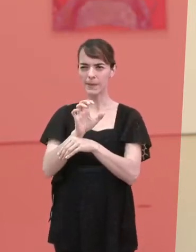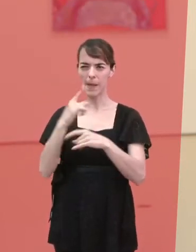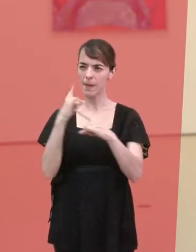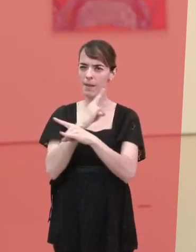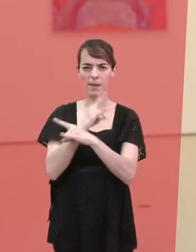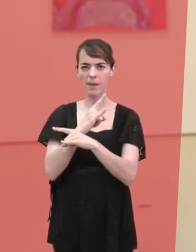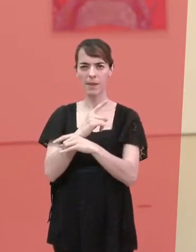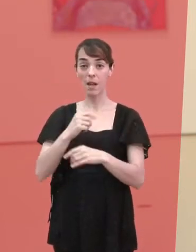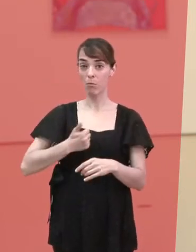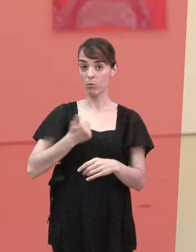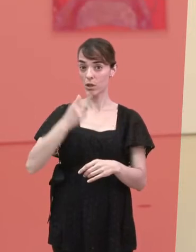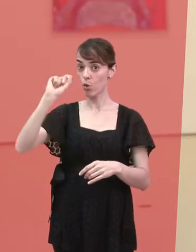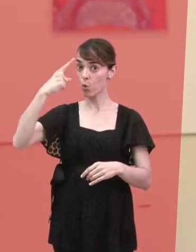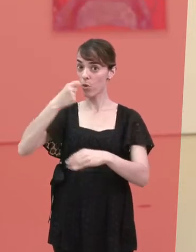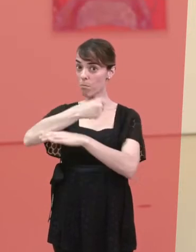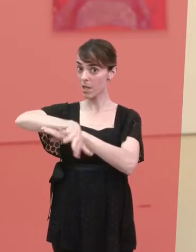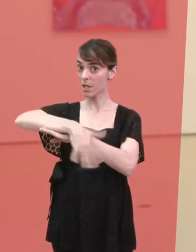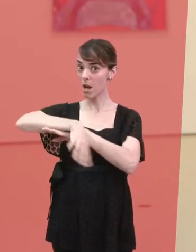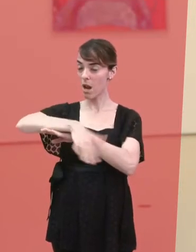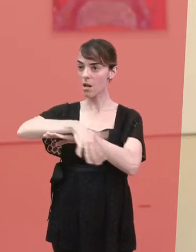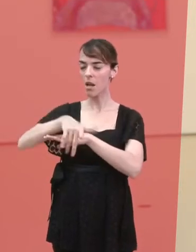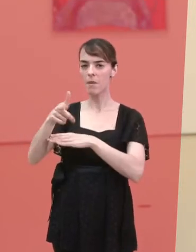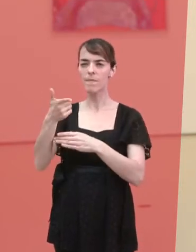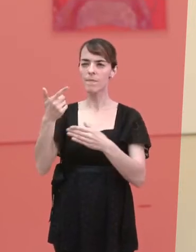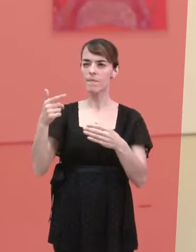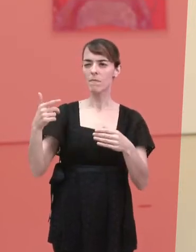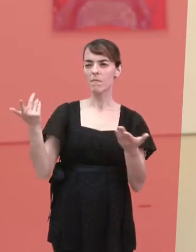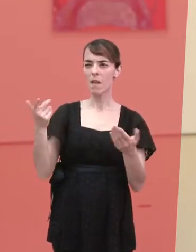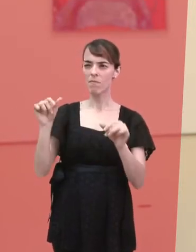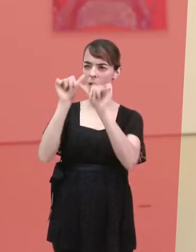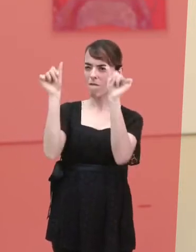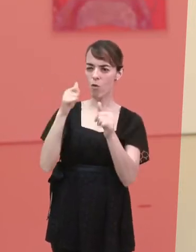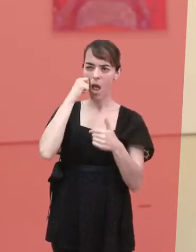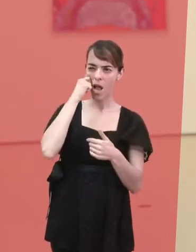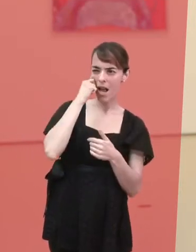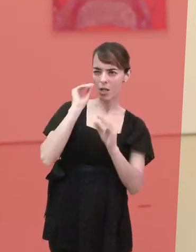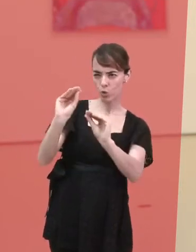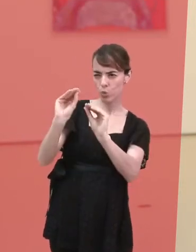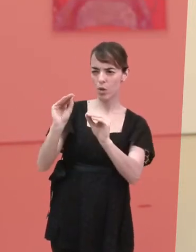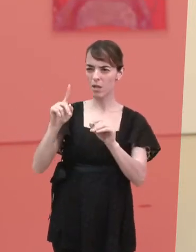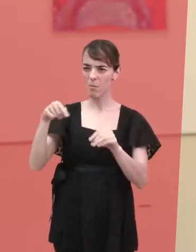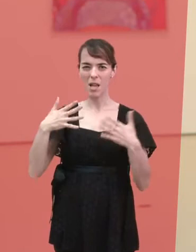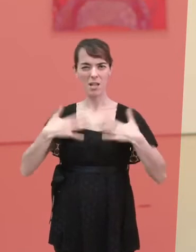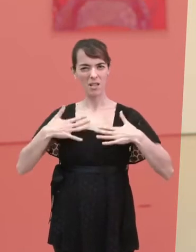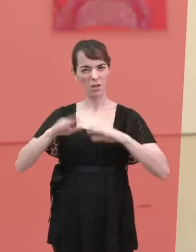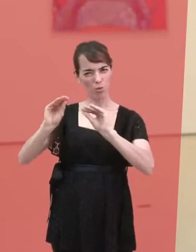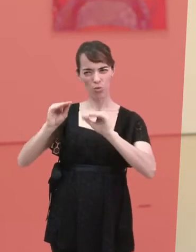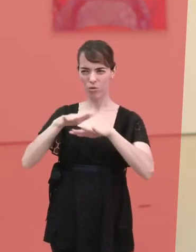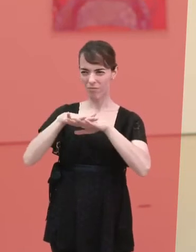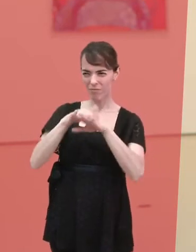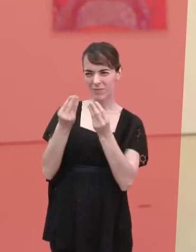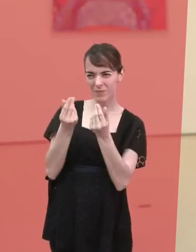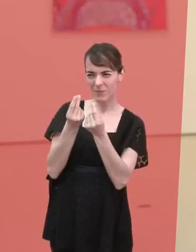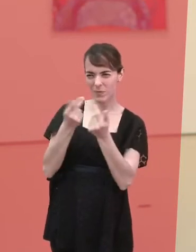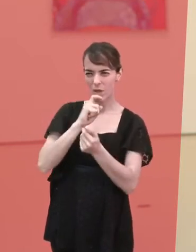aprovechándome de la luz mediterránea, pues cogí la geografía de su carne, ¿no? Y también la textura